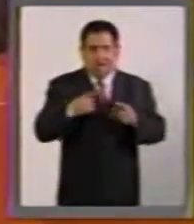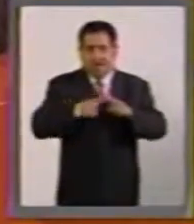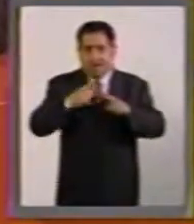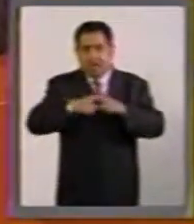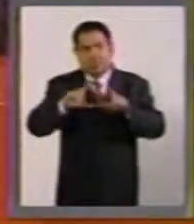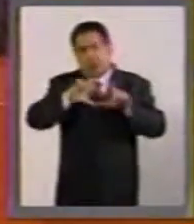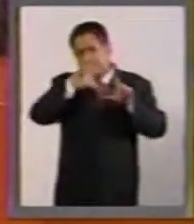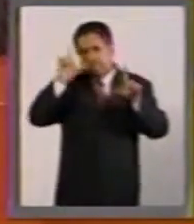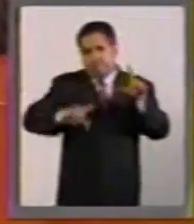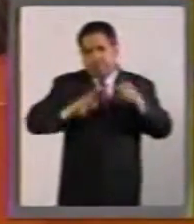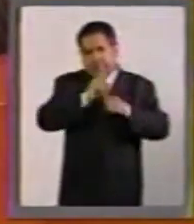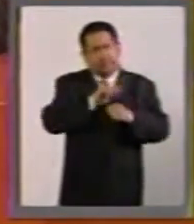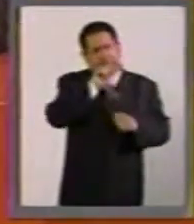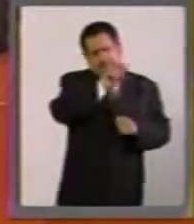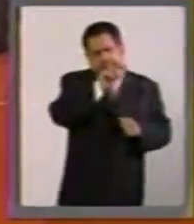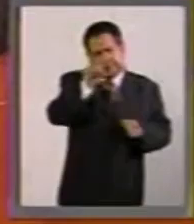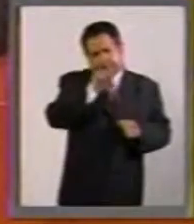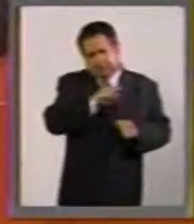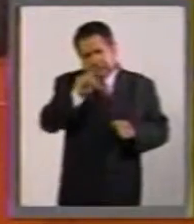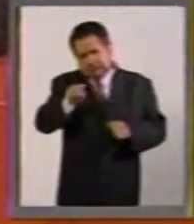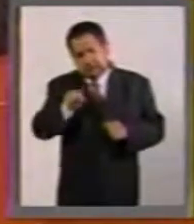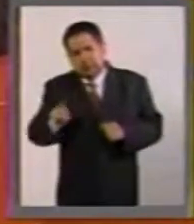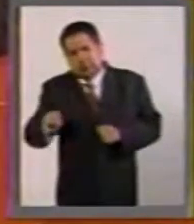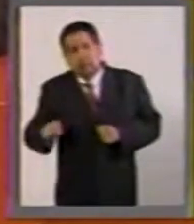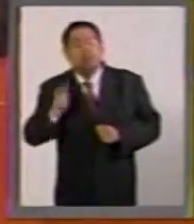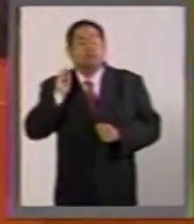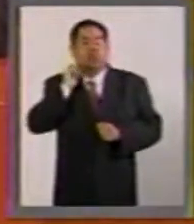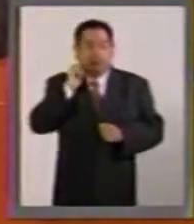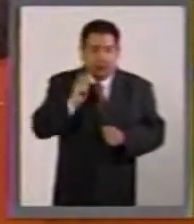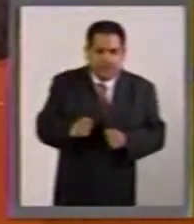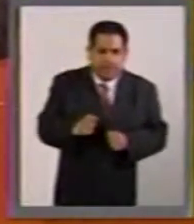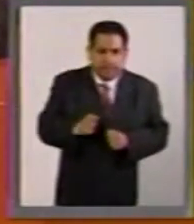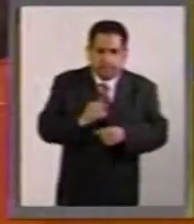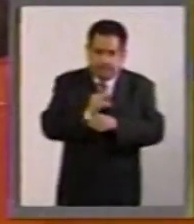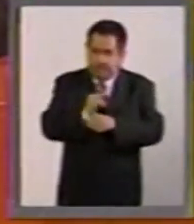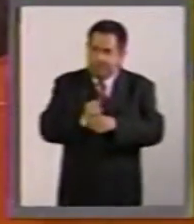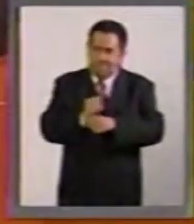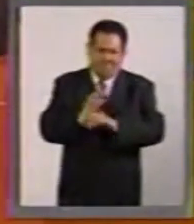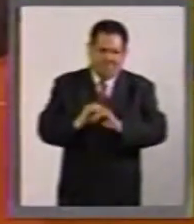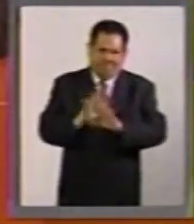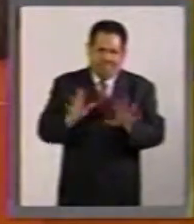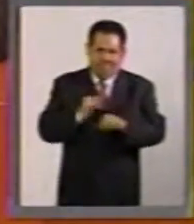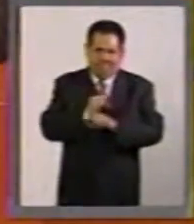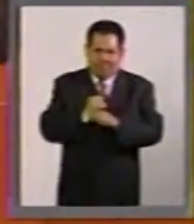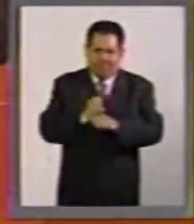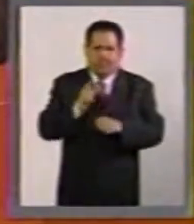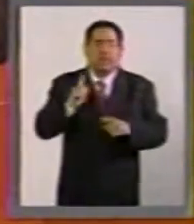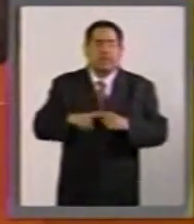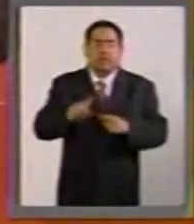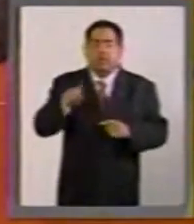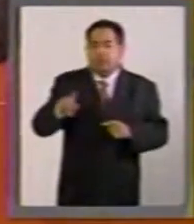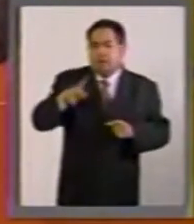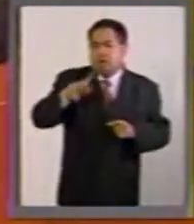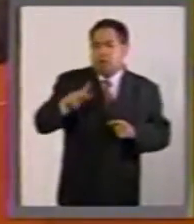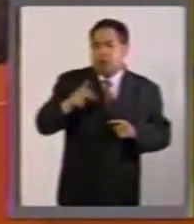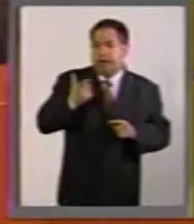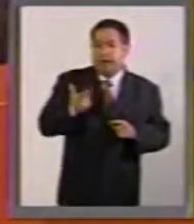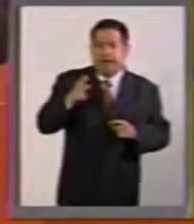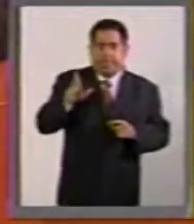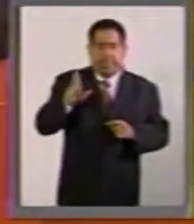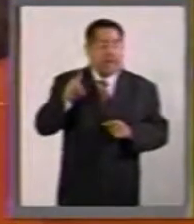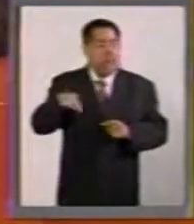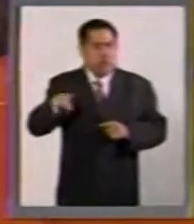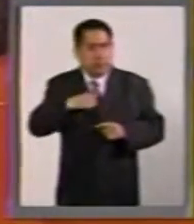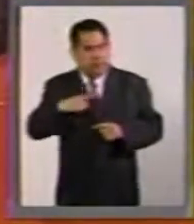del país y que es materia de investigación por la Procuraduría General de la